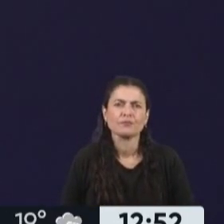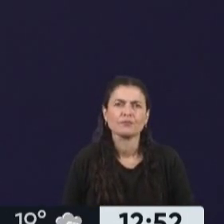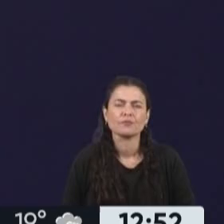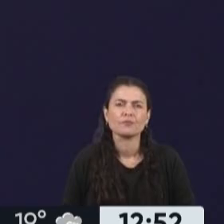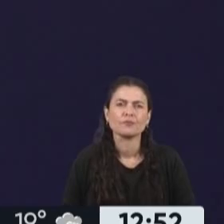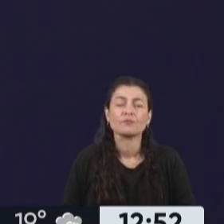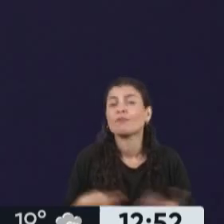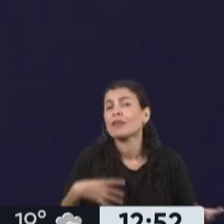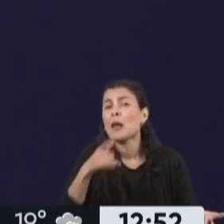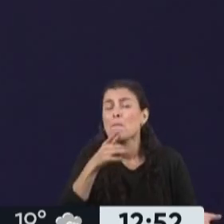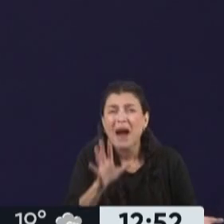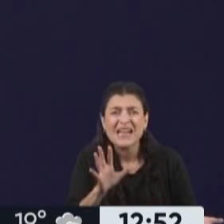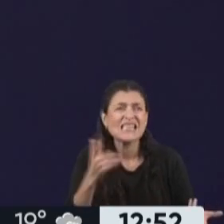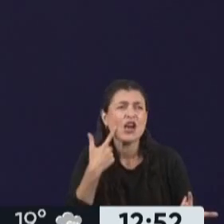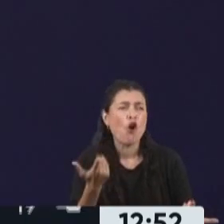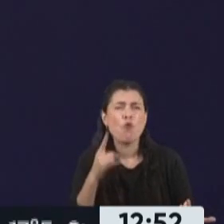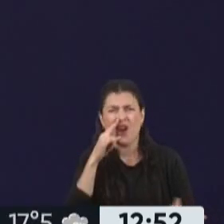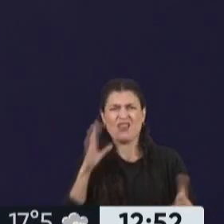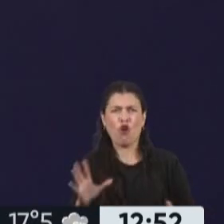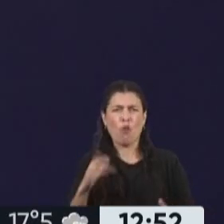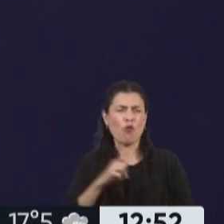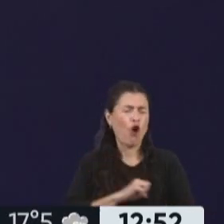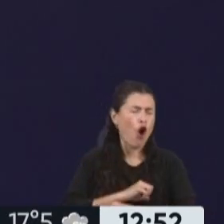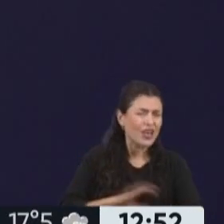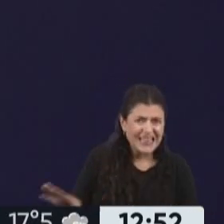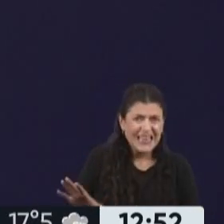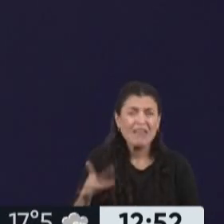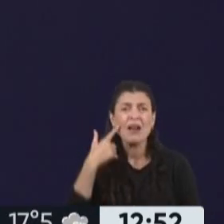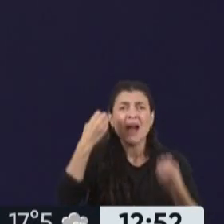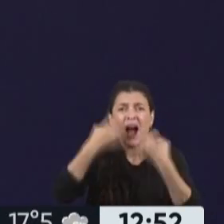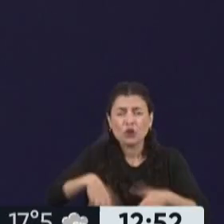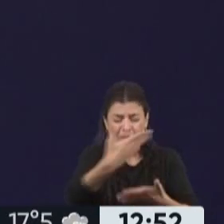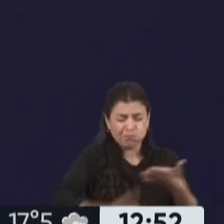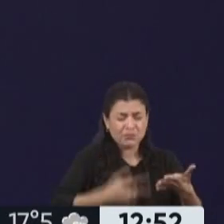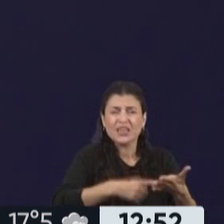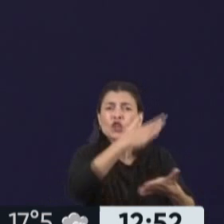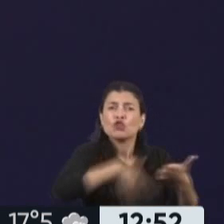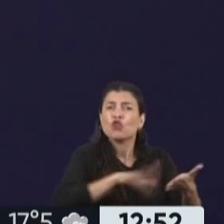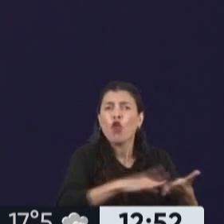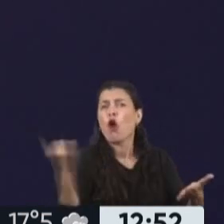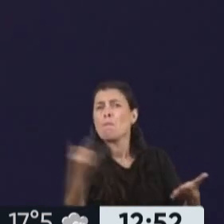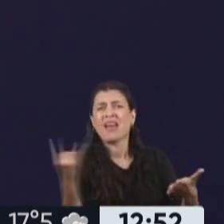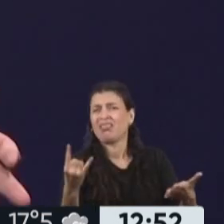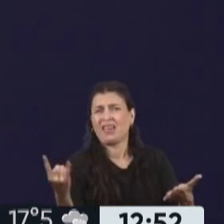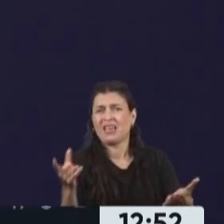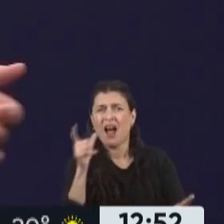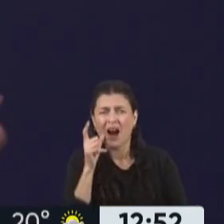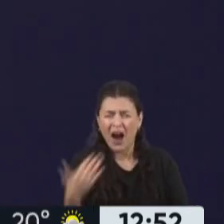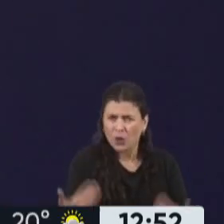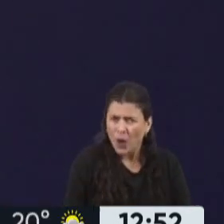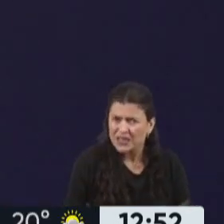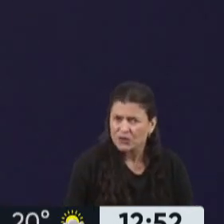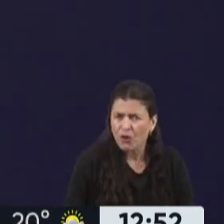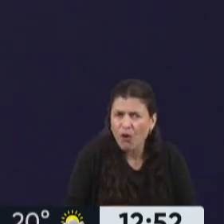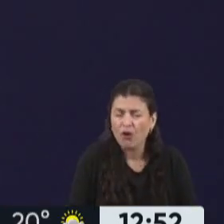lo desagradable, ¿no? Porque la verdad es que la mentira tan descarada es algo desagradable. Así que no, a tu pregunta